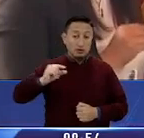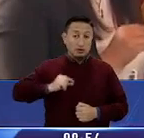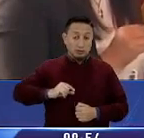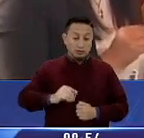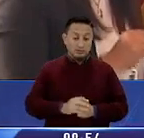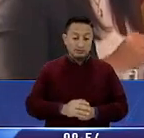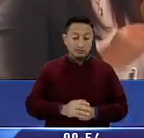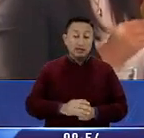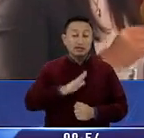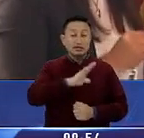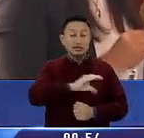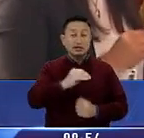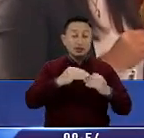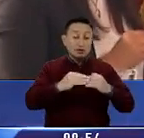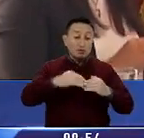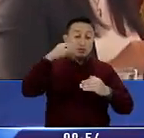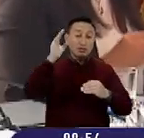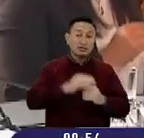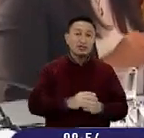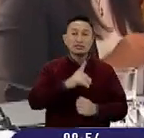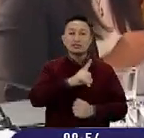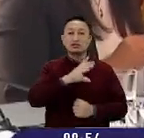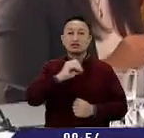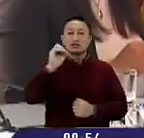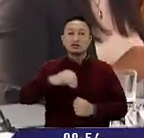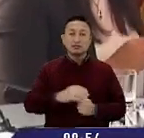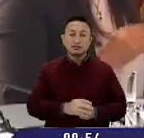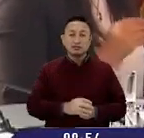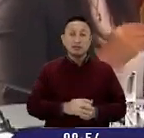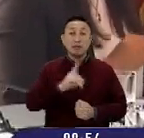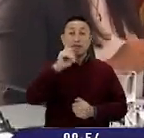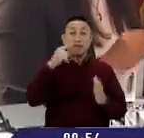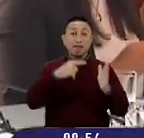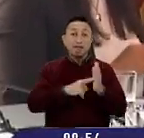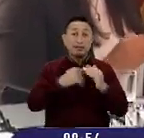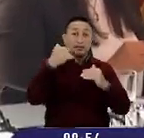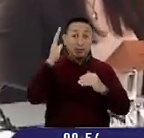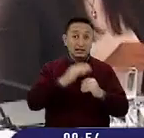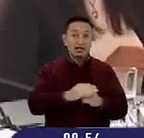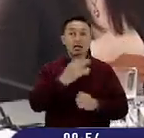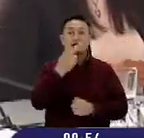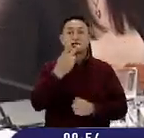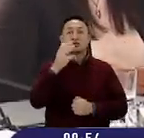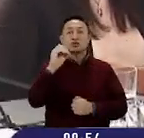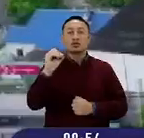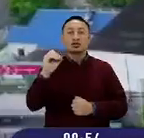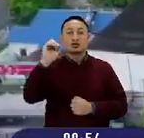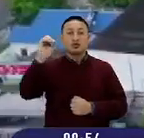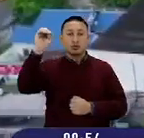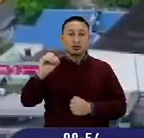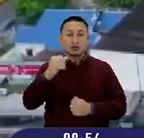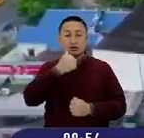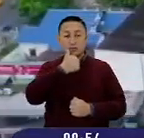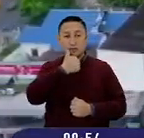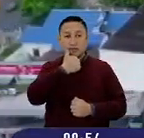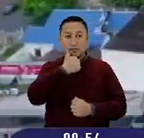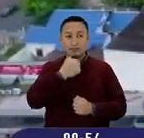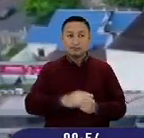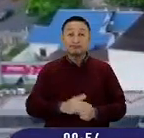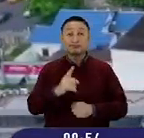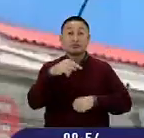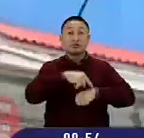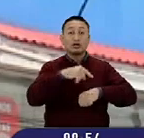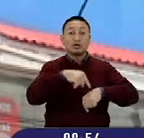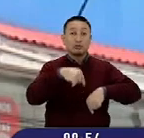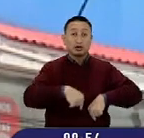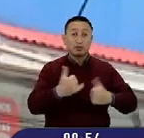de 500 metros, el 100%. Y más de 1.000 metros, el 200% del salario básico. Con esta ampliación en el periodo